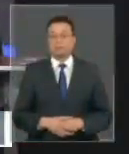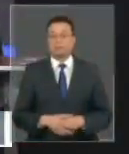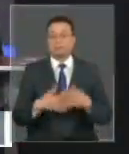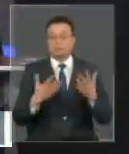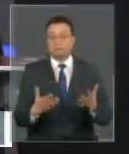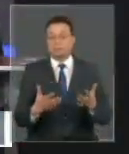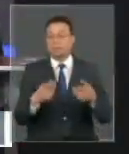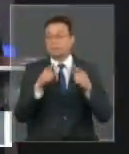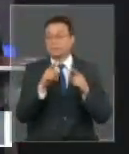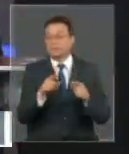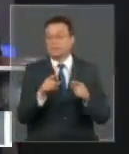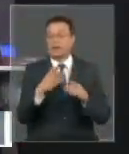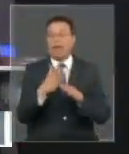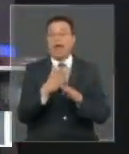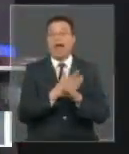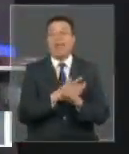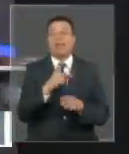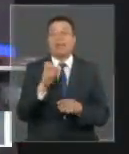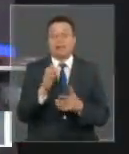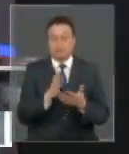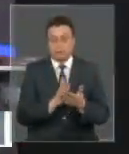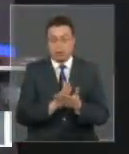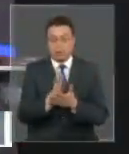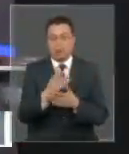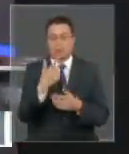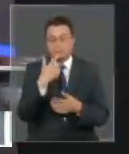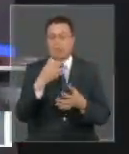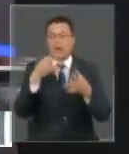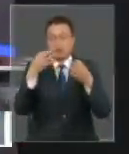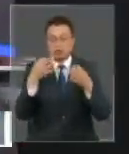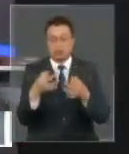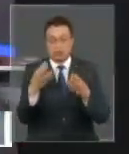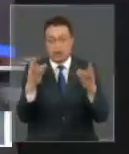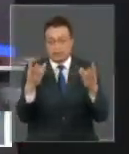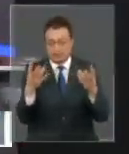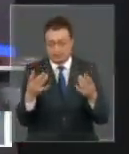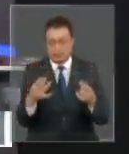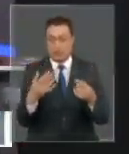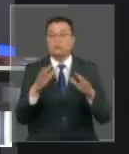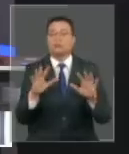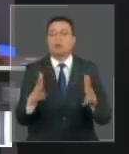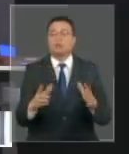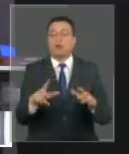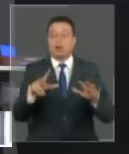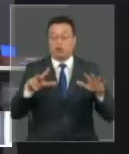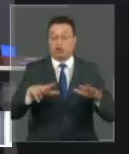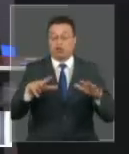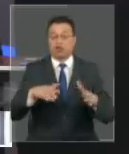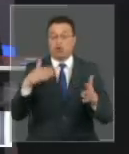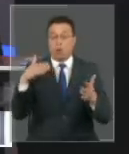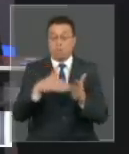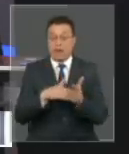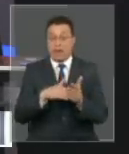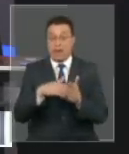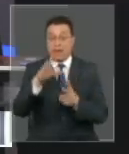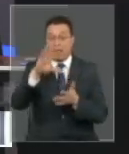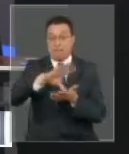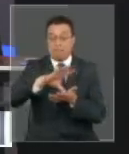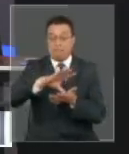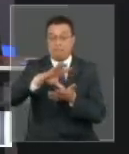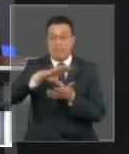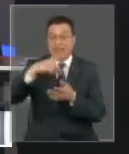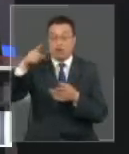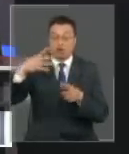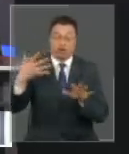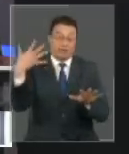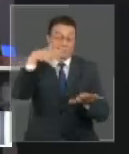contexto, antes de comenzar, nos aseguramos en la cifra y hay una estimación del orden de 18.000 inmigrantes